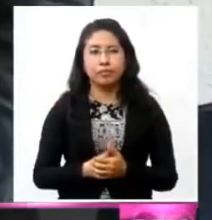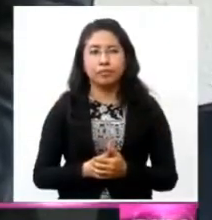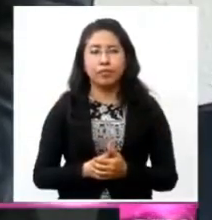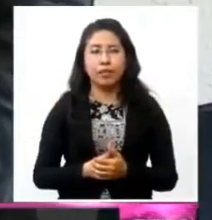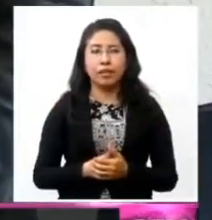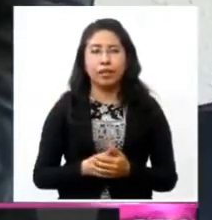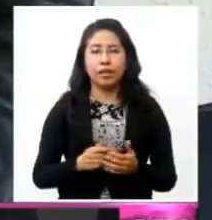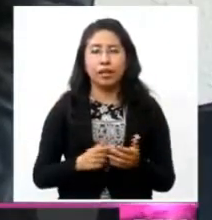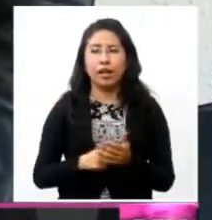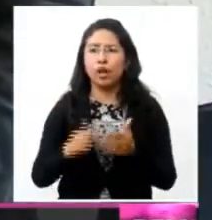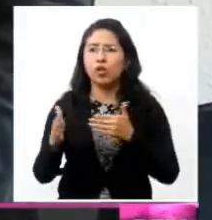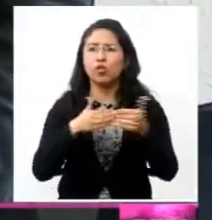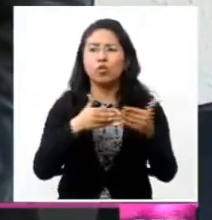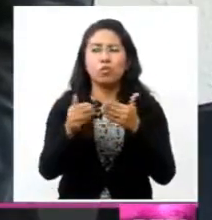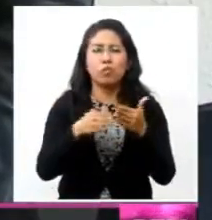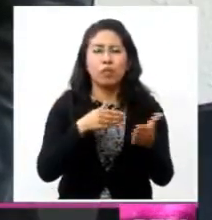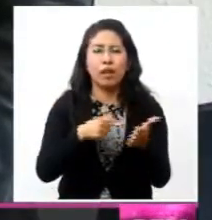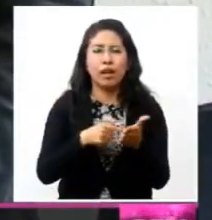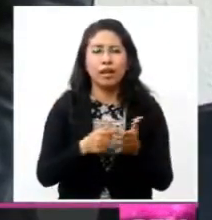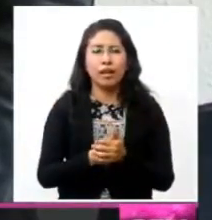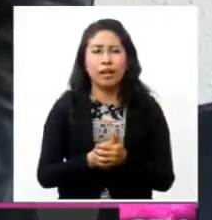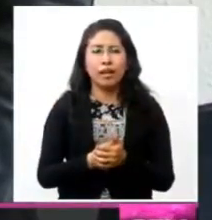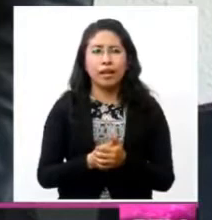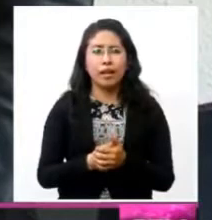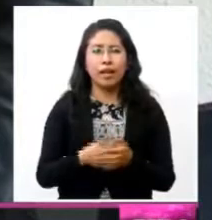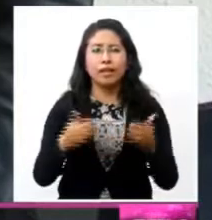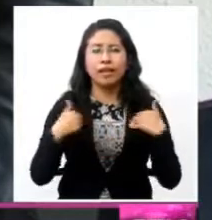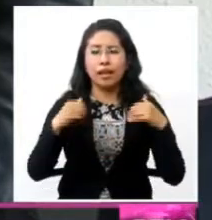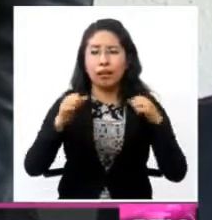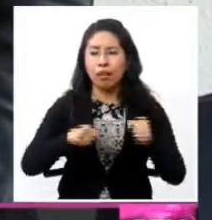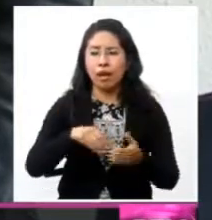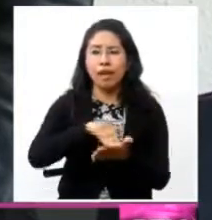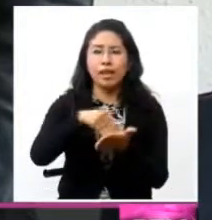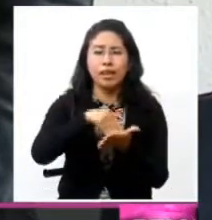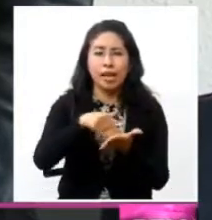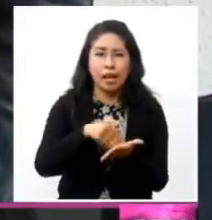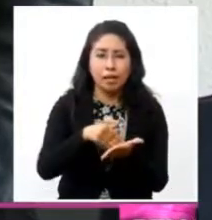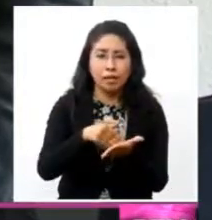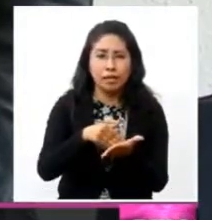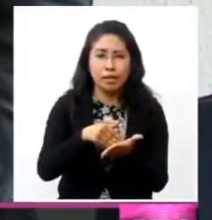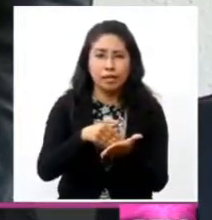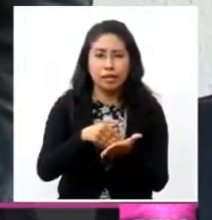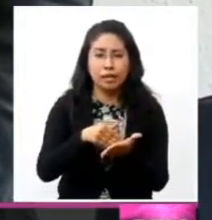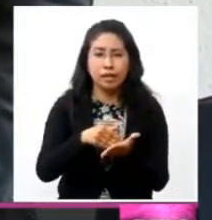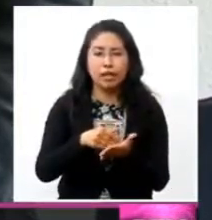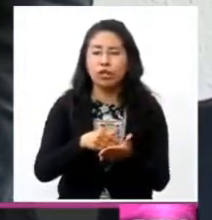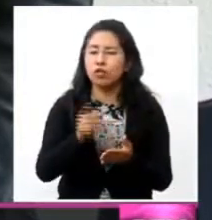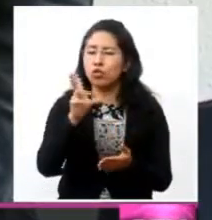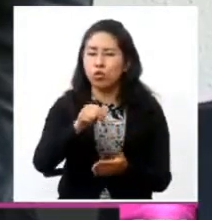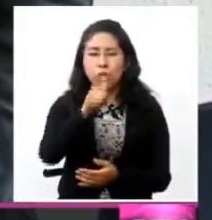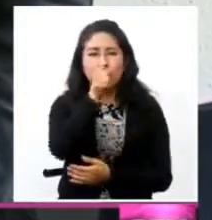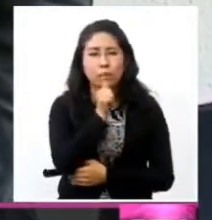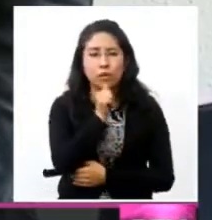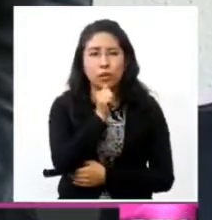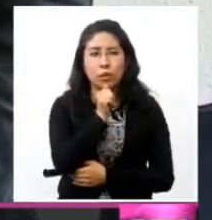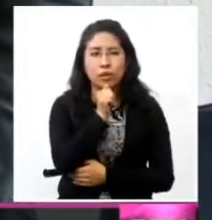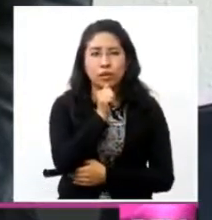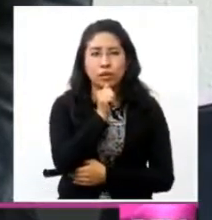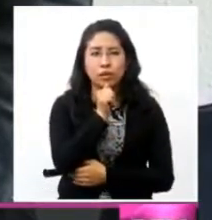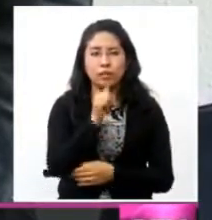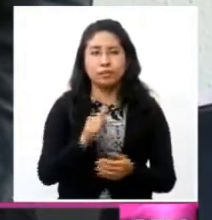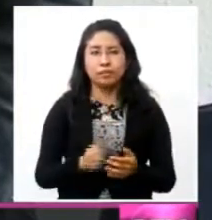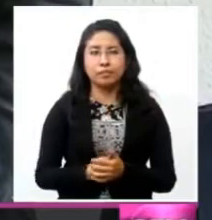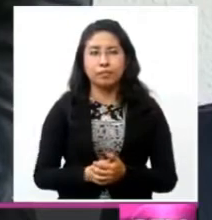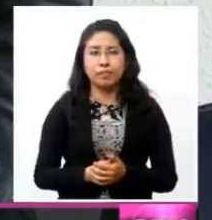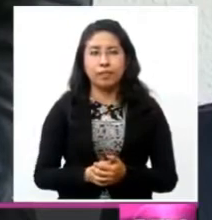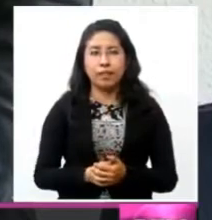a cualquier intención que tengan para desestabilizar o perjudicar especialmente la posesión del